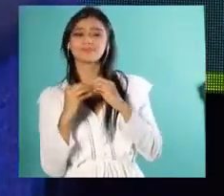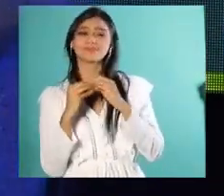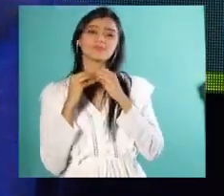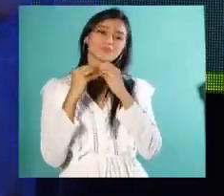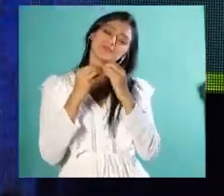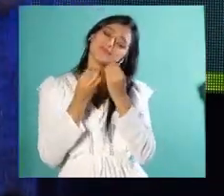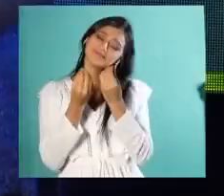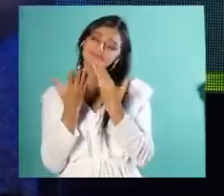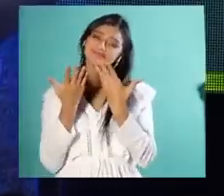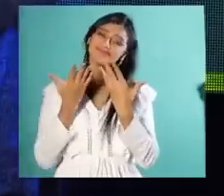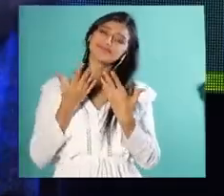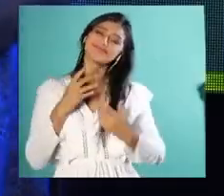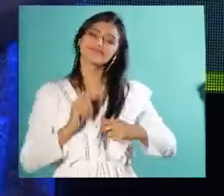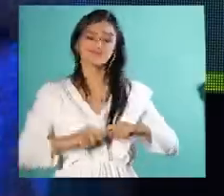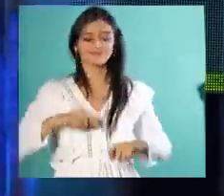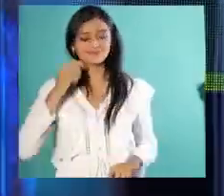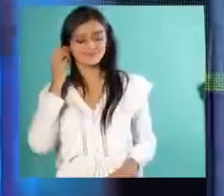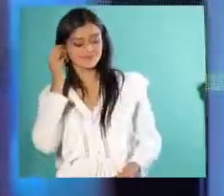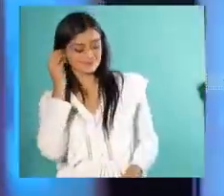lo despido, no.